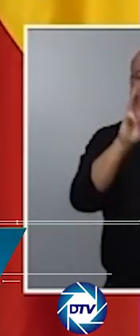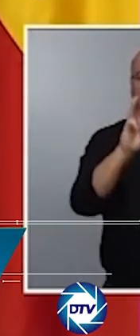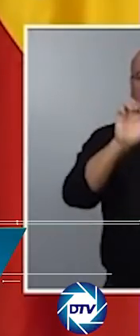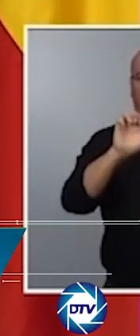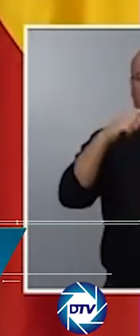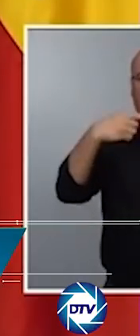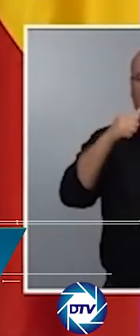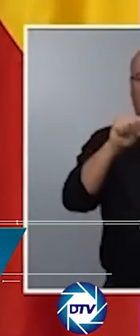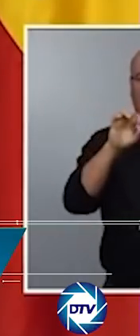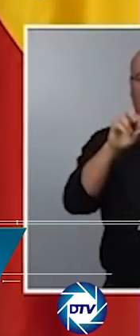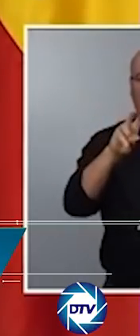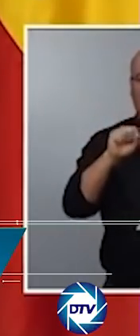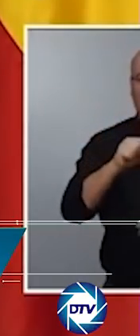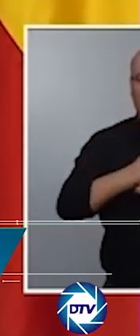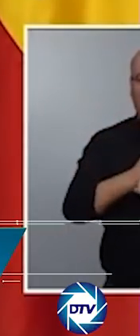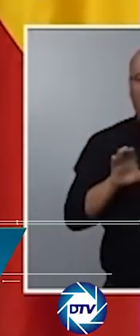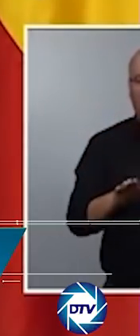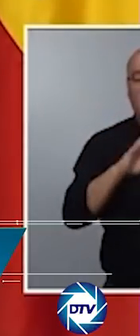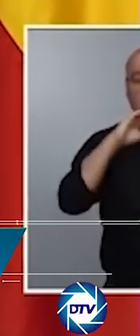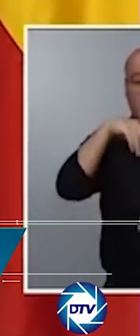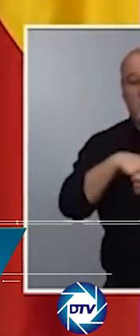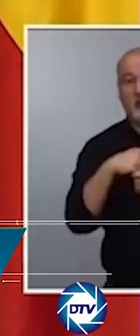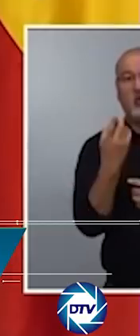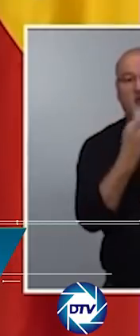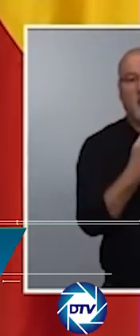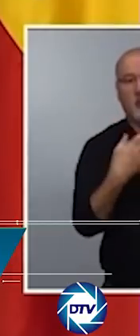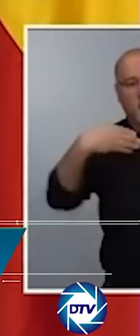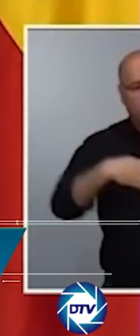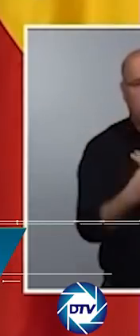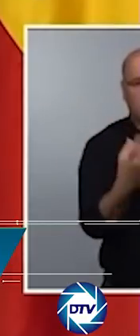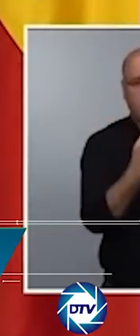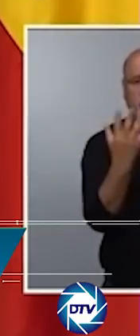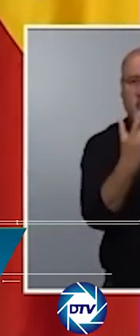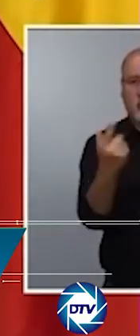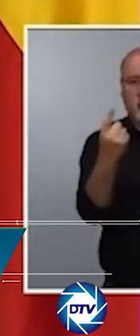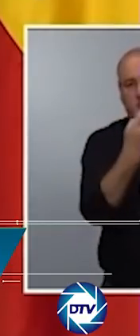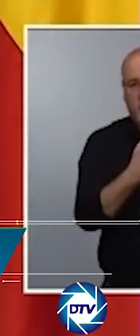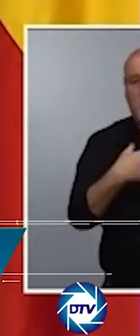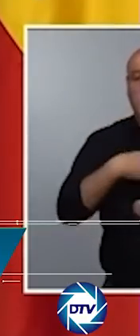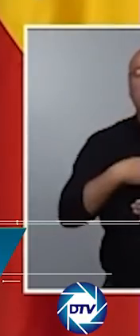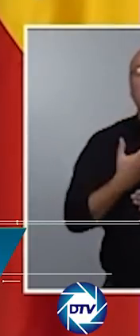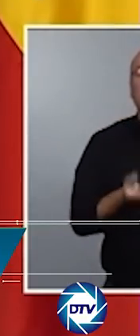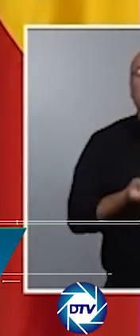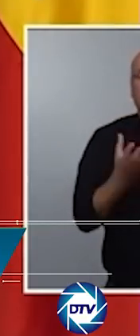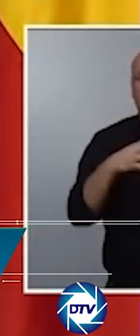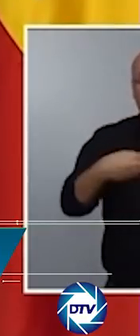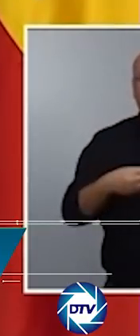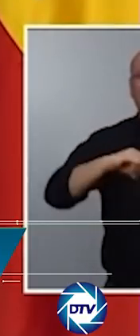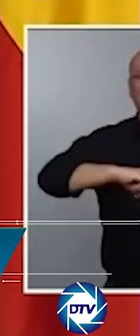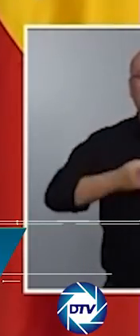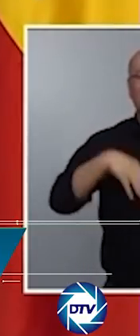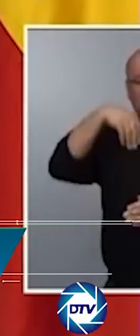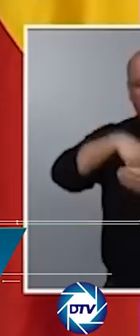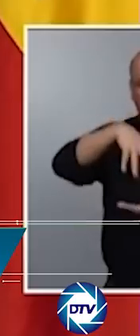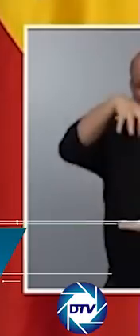visto insultos al servicio de inteligencia potentes, pero como este, ninguno. Como este, ninguno. ¿Alguien en su sano juicio se puede creer que